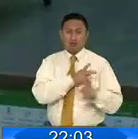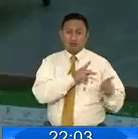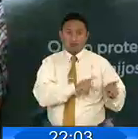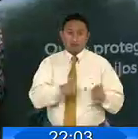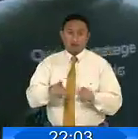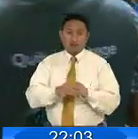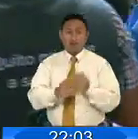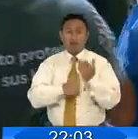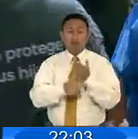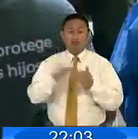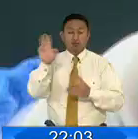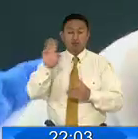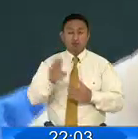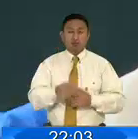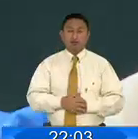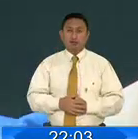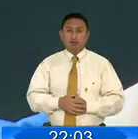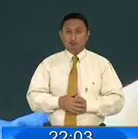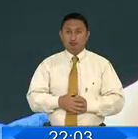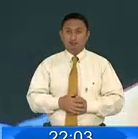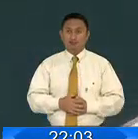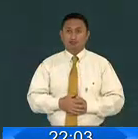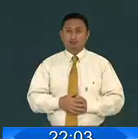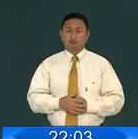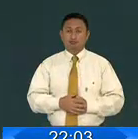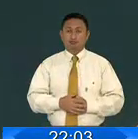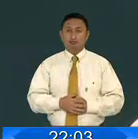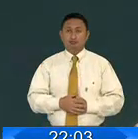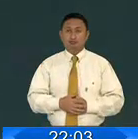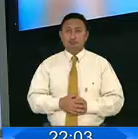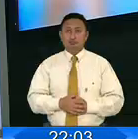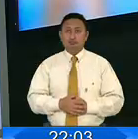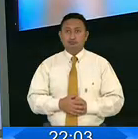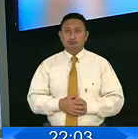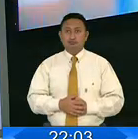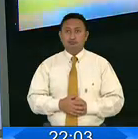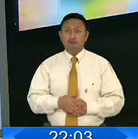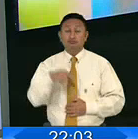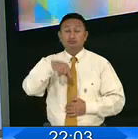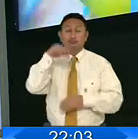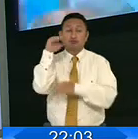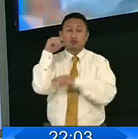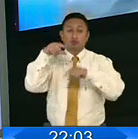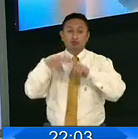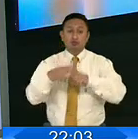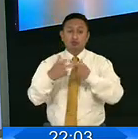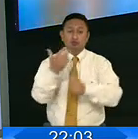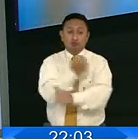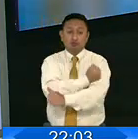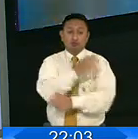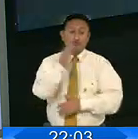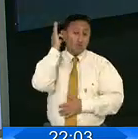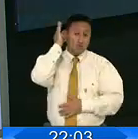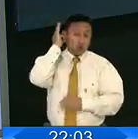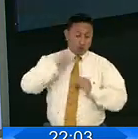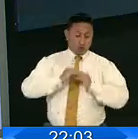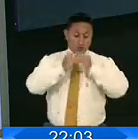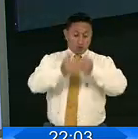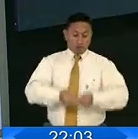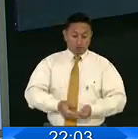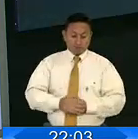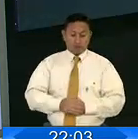por el Ministerio de Salud, informó Mauricio Sánchez. En el país inició la vacunación a mujeres embarazadas. El